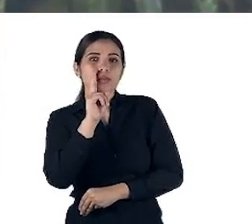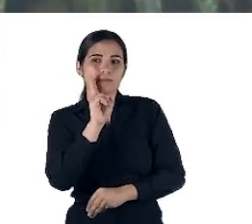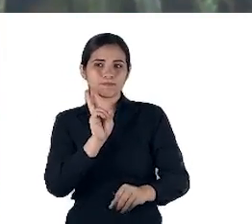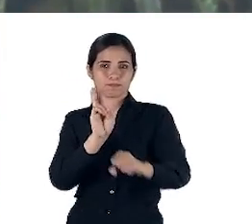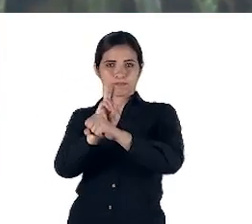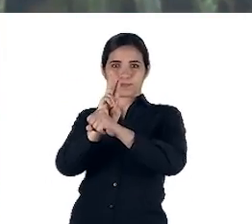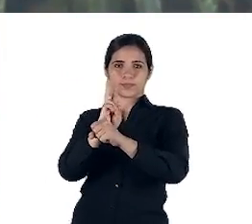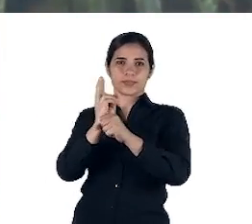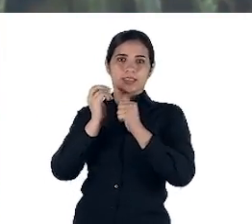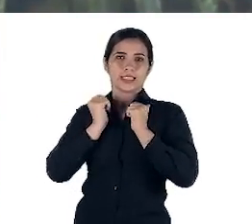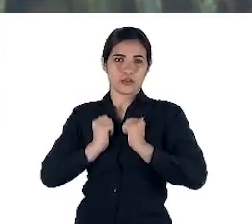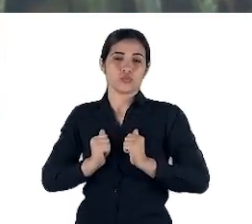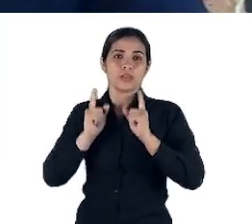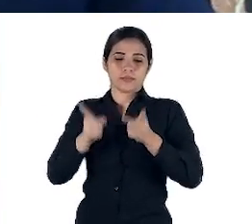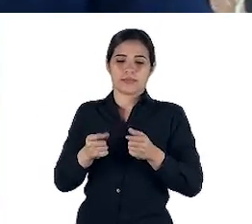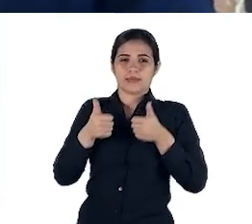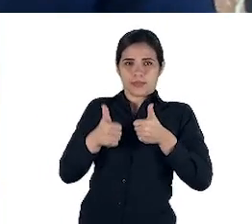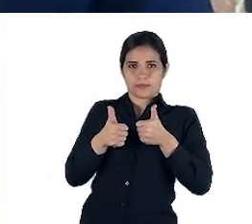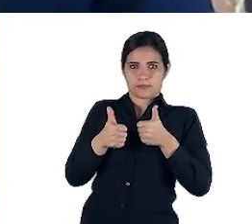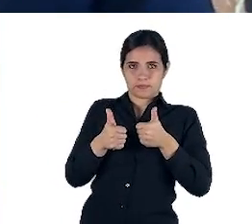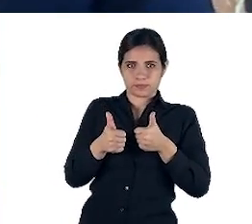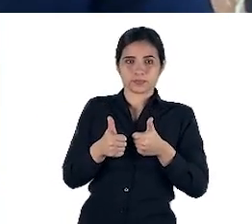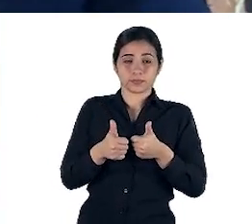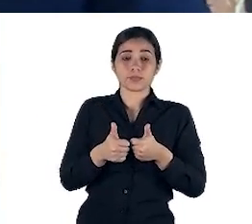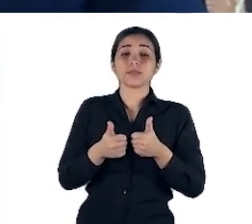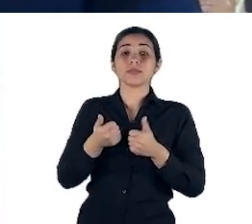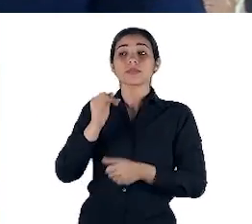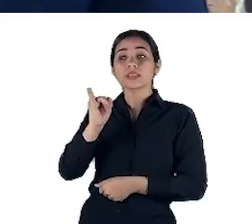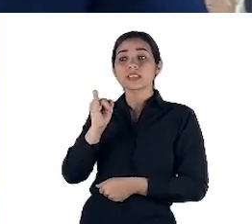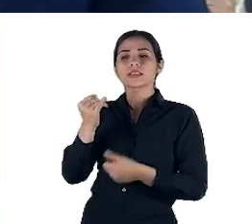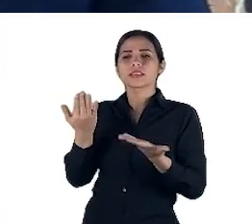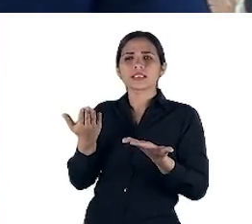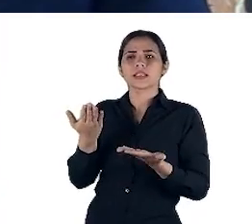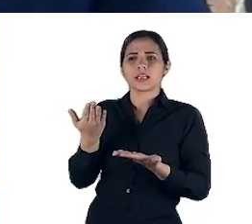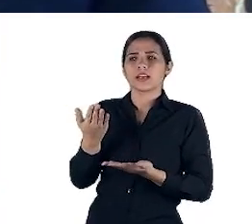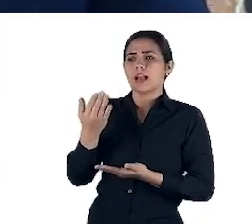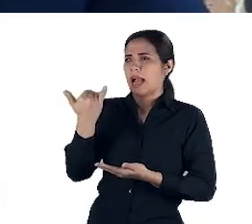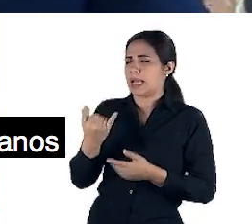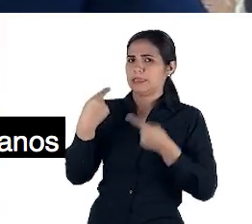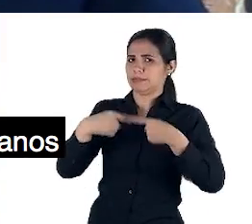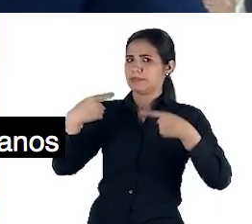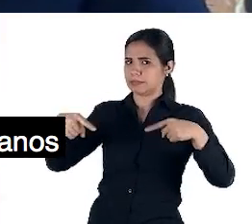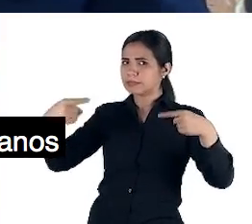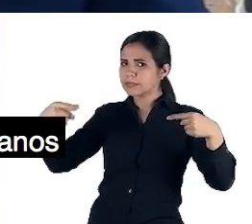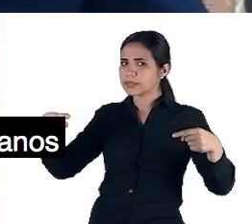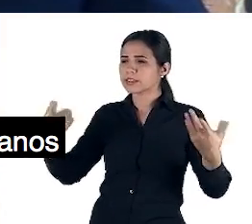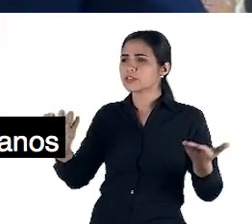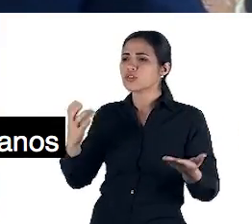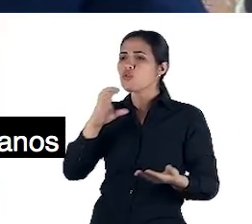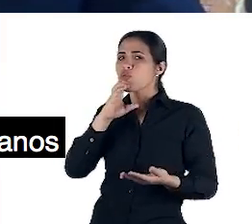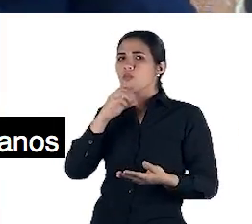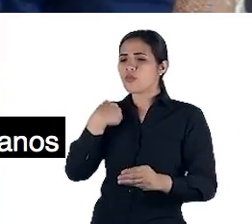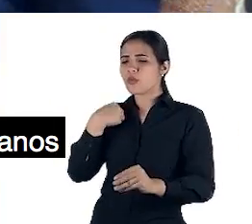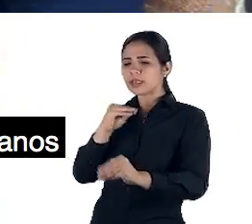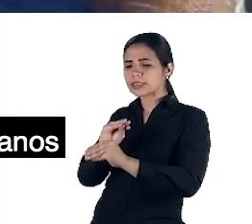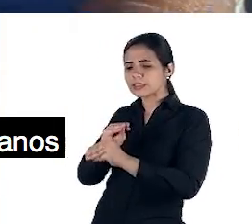las enfermedades. Y ahí yo imagino directamente un montón de cosas. Uno, para enseñar a jugar al